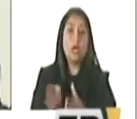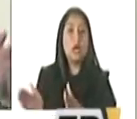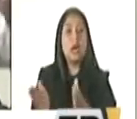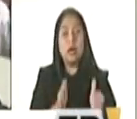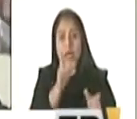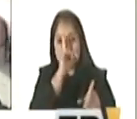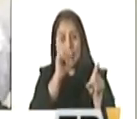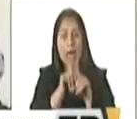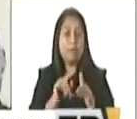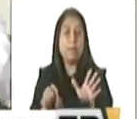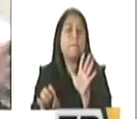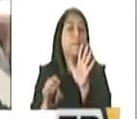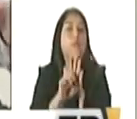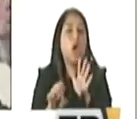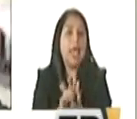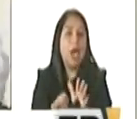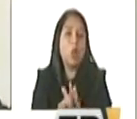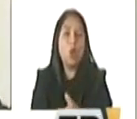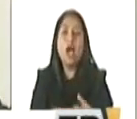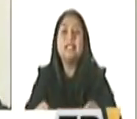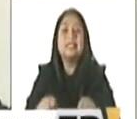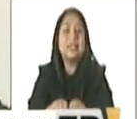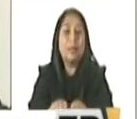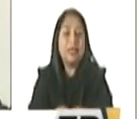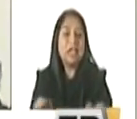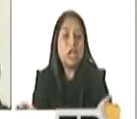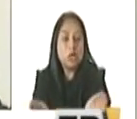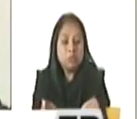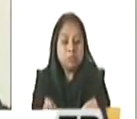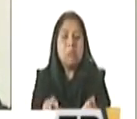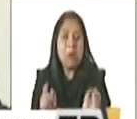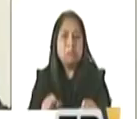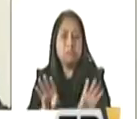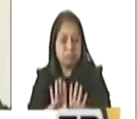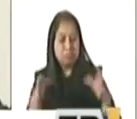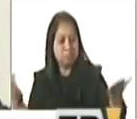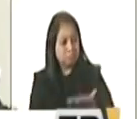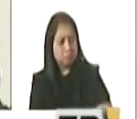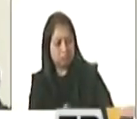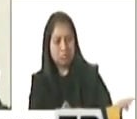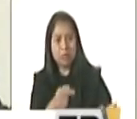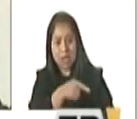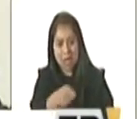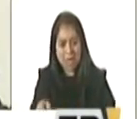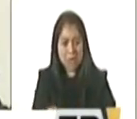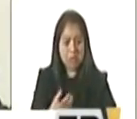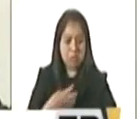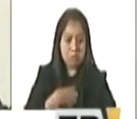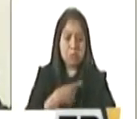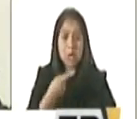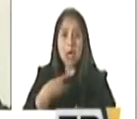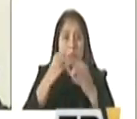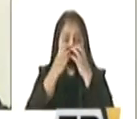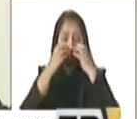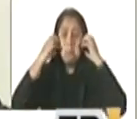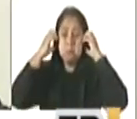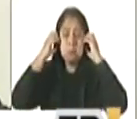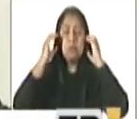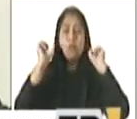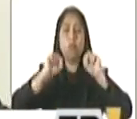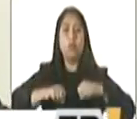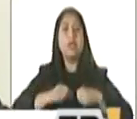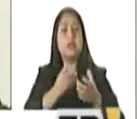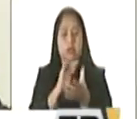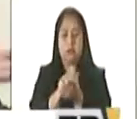zapatería Doña Chonita puede estar abierta. No hay ningún problema si Doña Chonita se pone su mascarilla, tiene